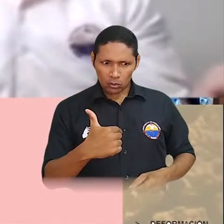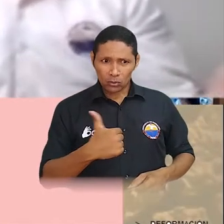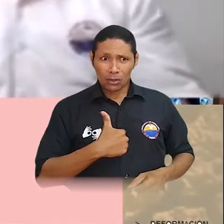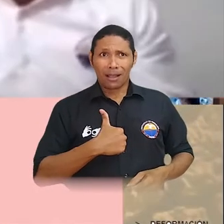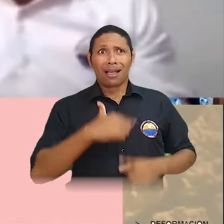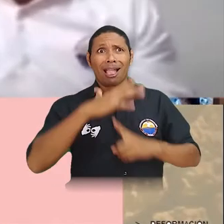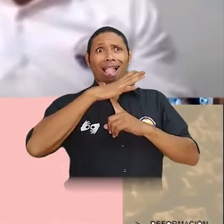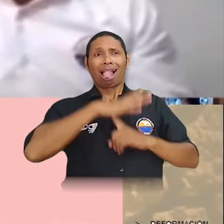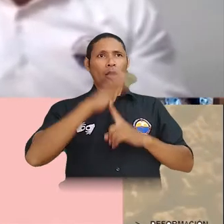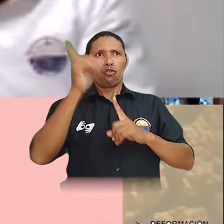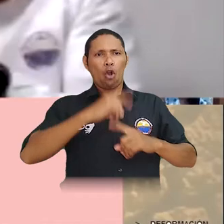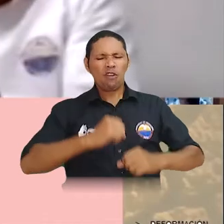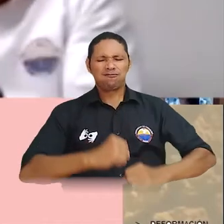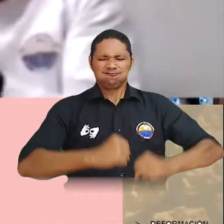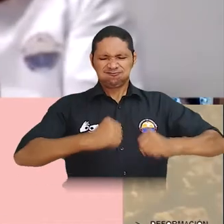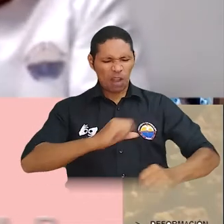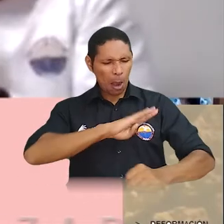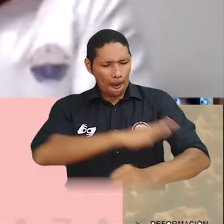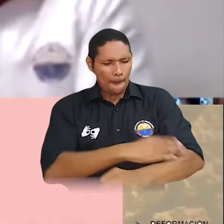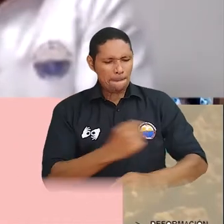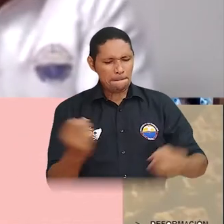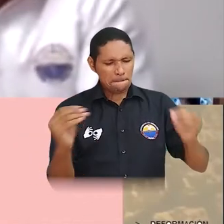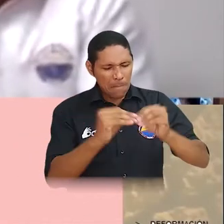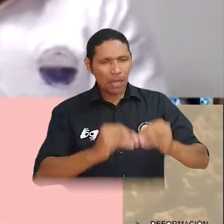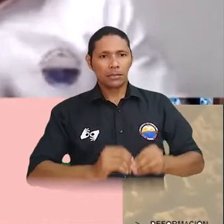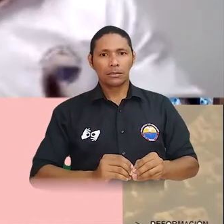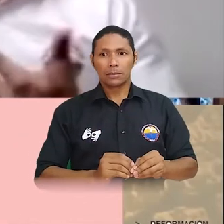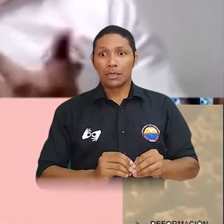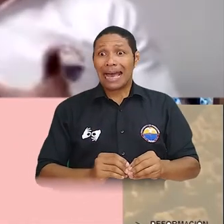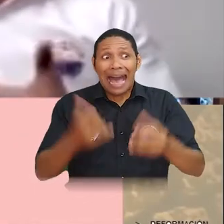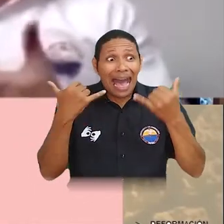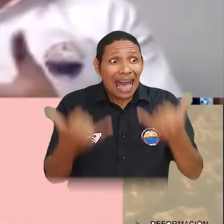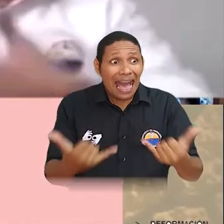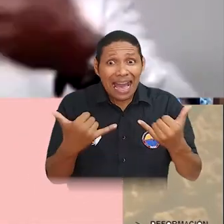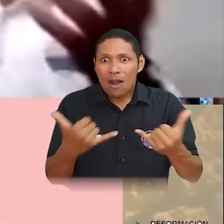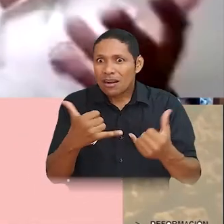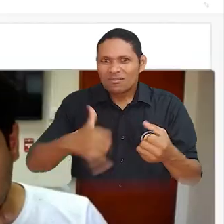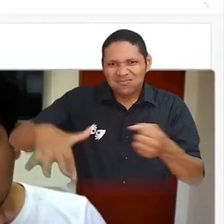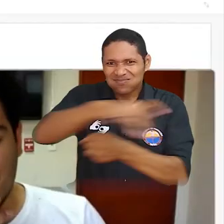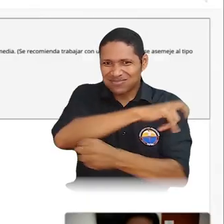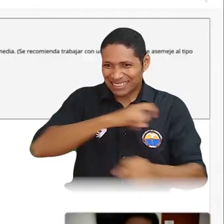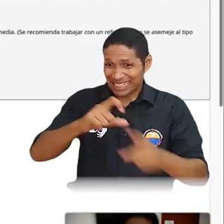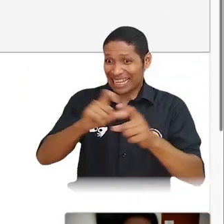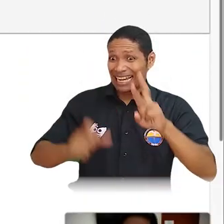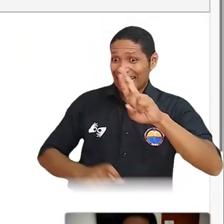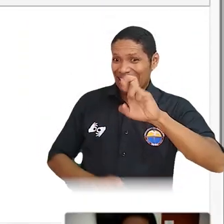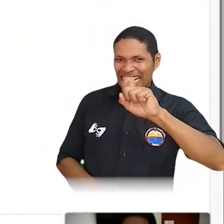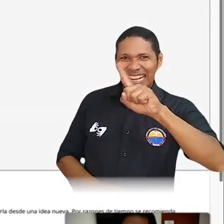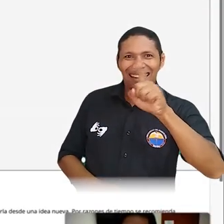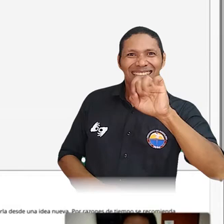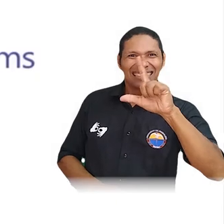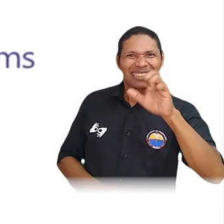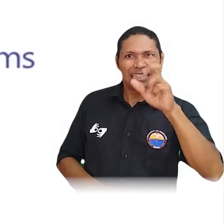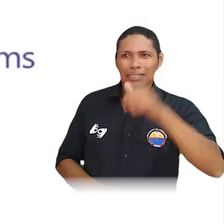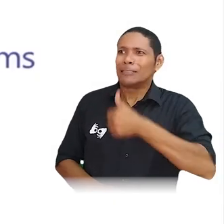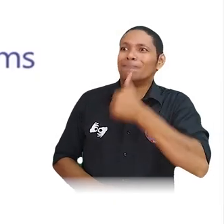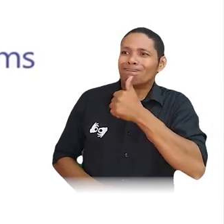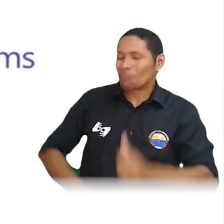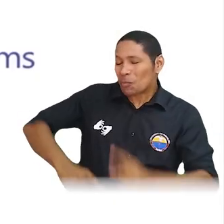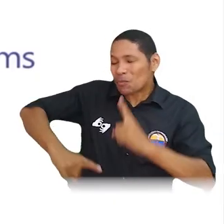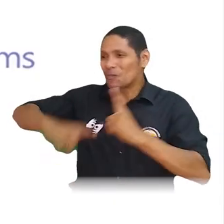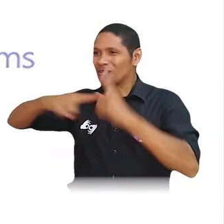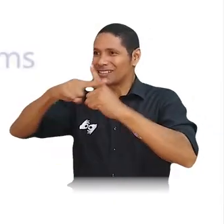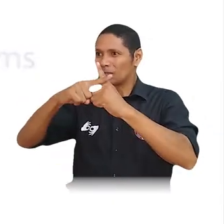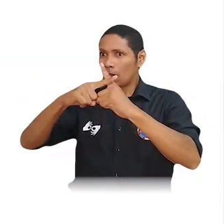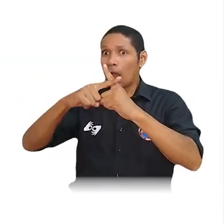me mató, me hizo más fuerte. De hecho, esto que estamos pasando demanda, y por eso este término de resiliencia. ¿Pero qué mostramos? Que hemos